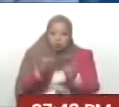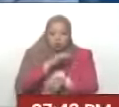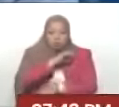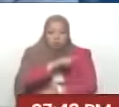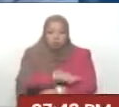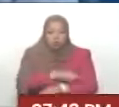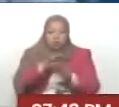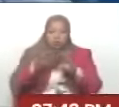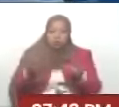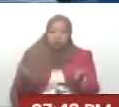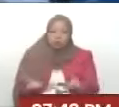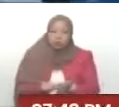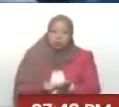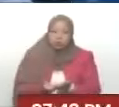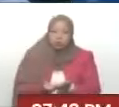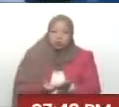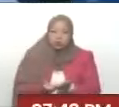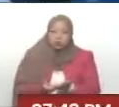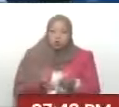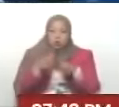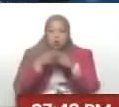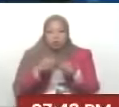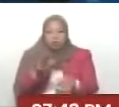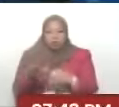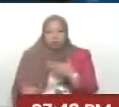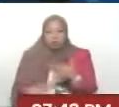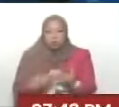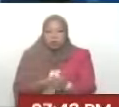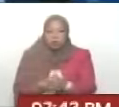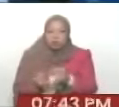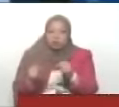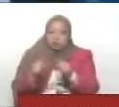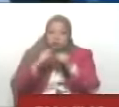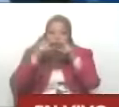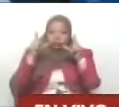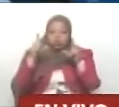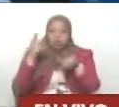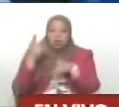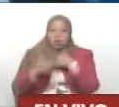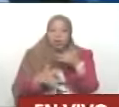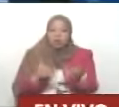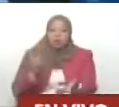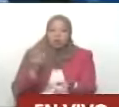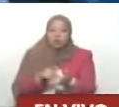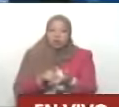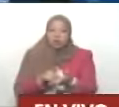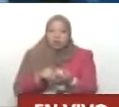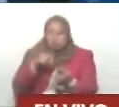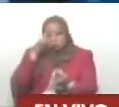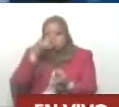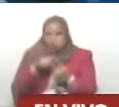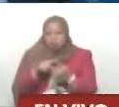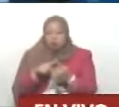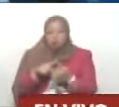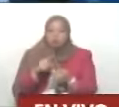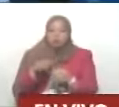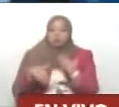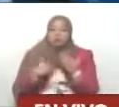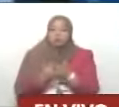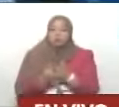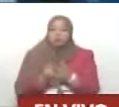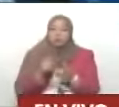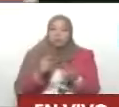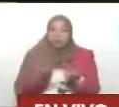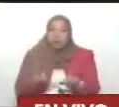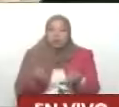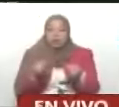mundo que hasta ese milagro lo vamos a lograr. Vamos a vencer las